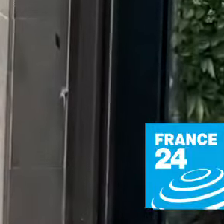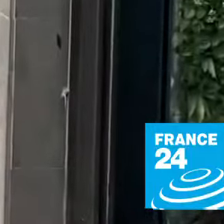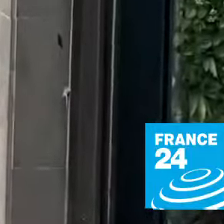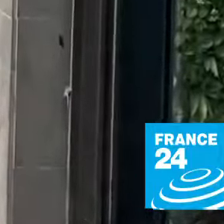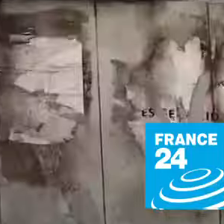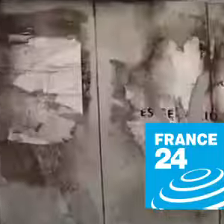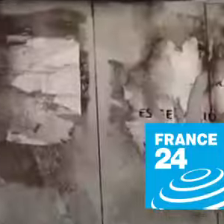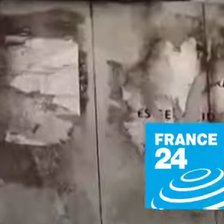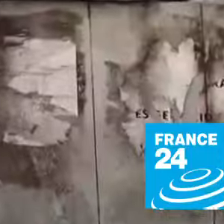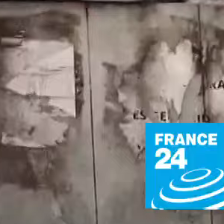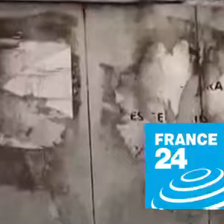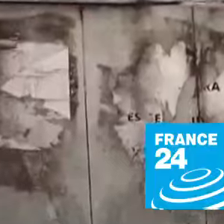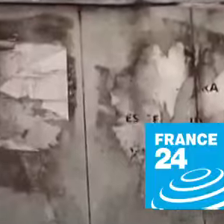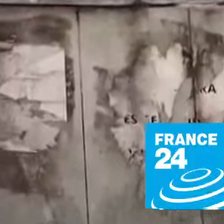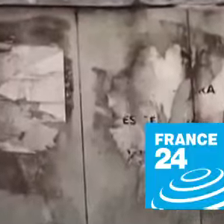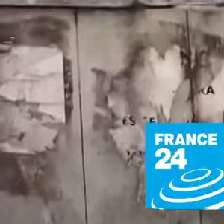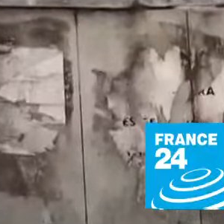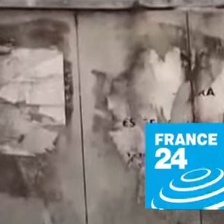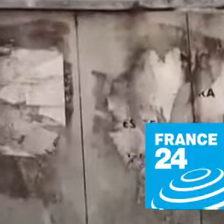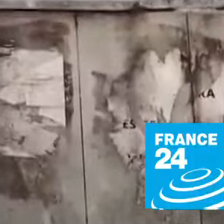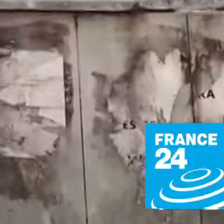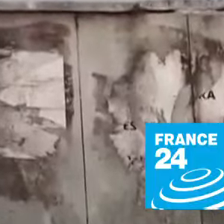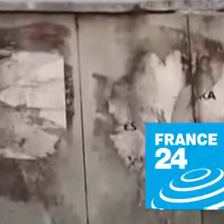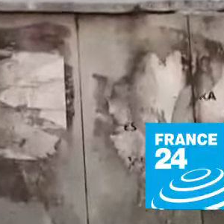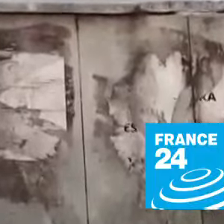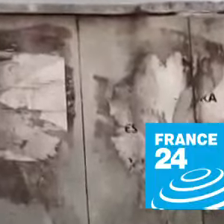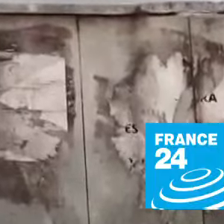nuevo presidente tendrá que hacer frente a varios desafíos,